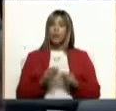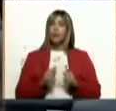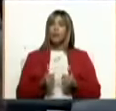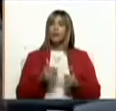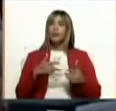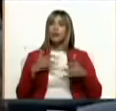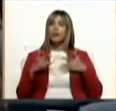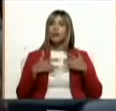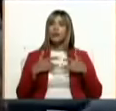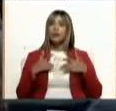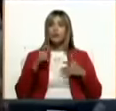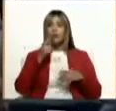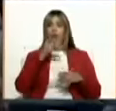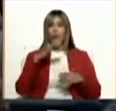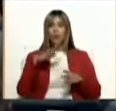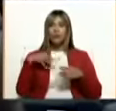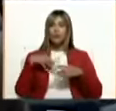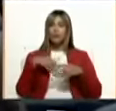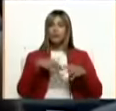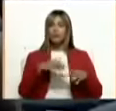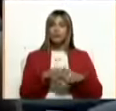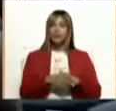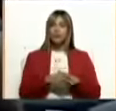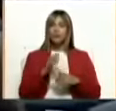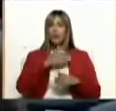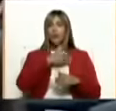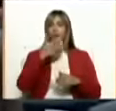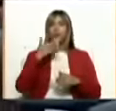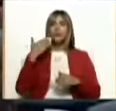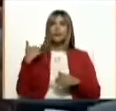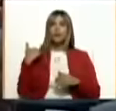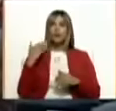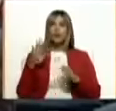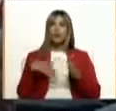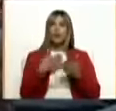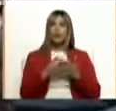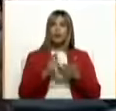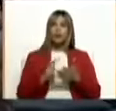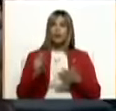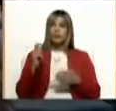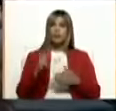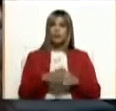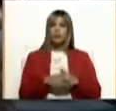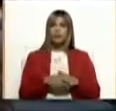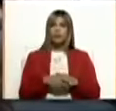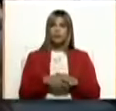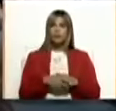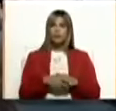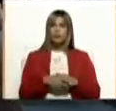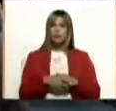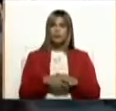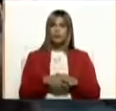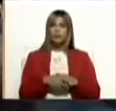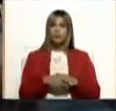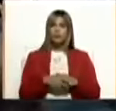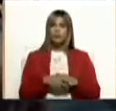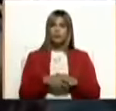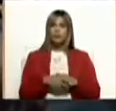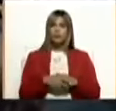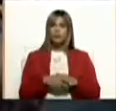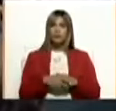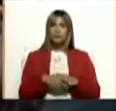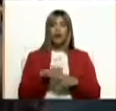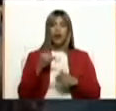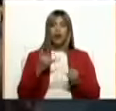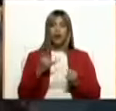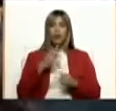temprano. El pueblo se ha movilizado desde el Panteón Nacional hasta este punto del Tribunal Supremo. Vamos a